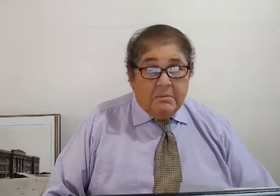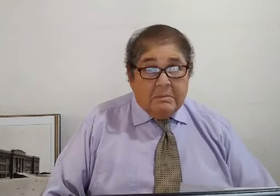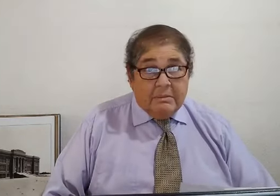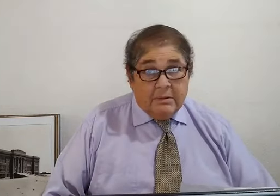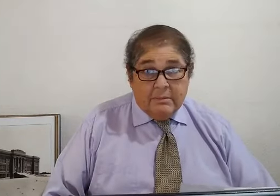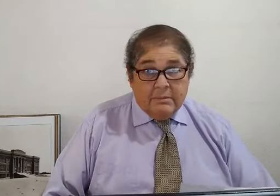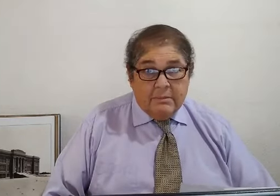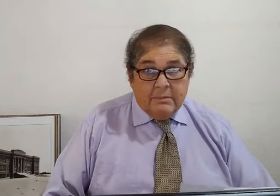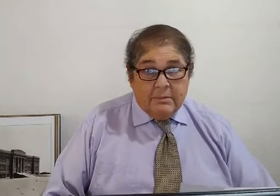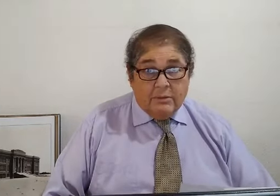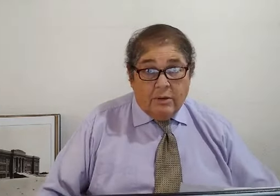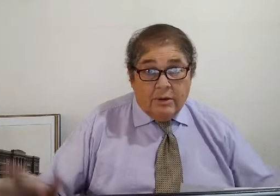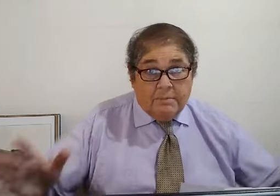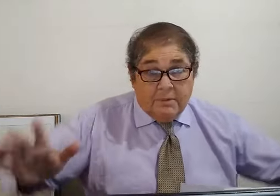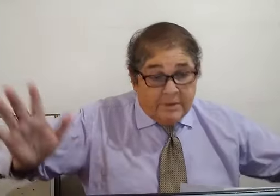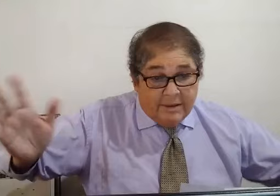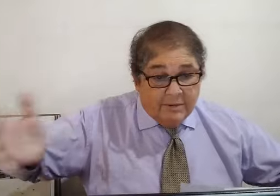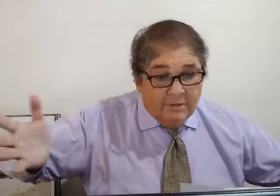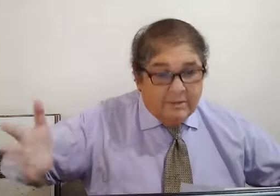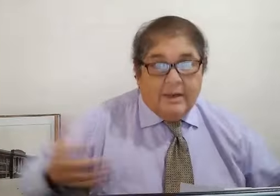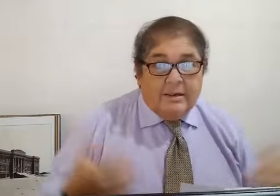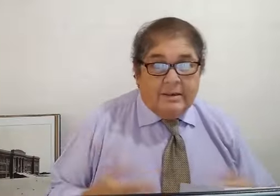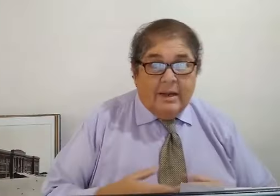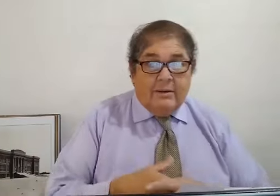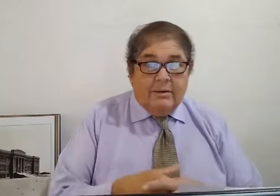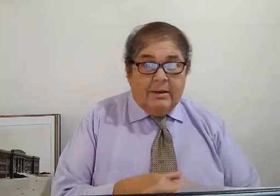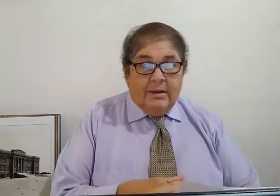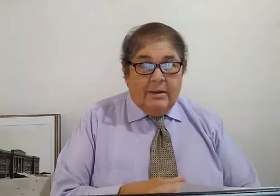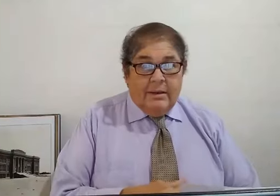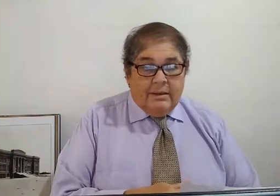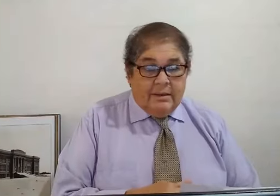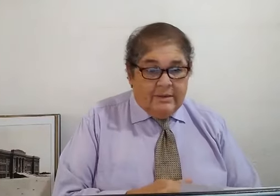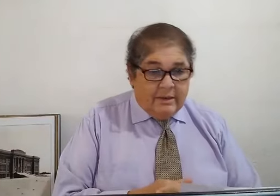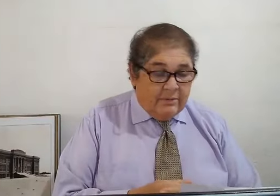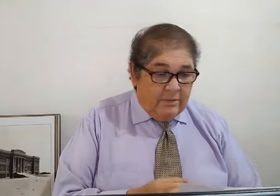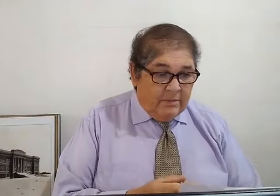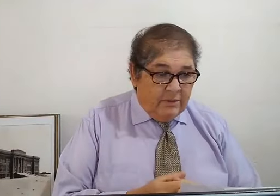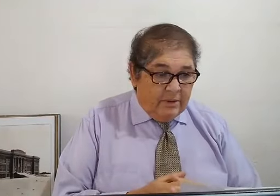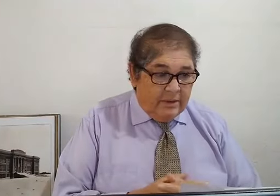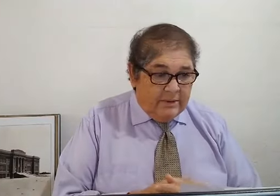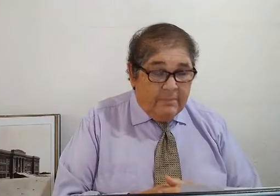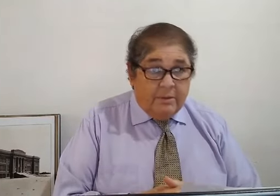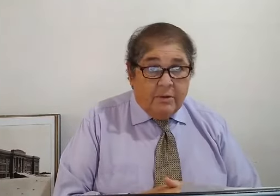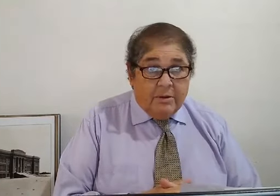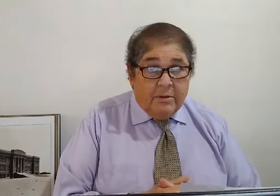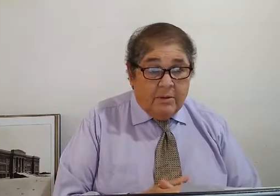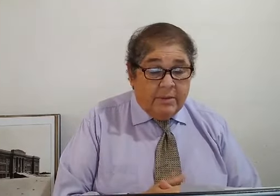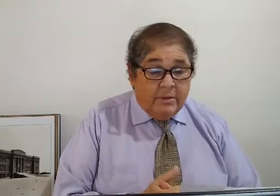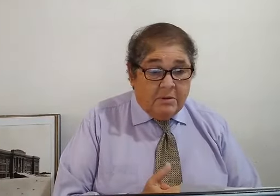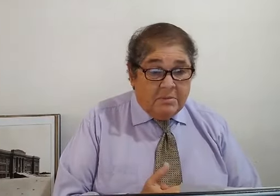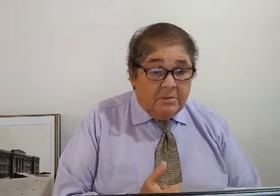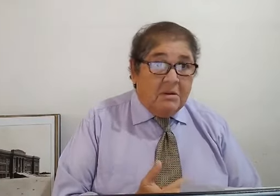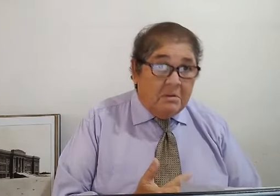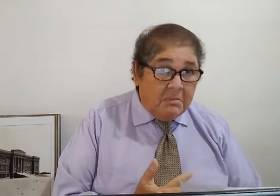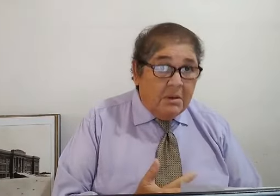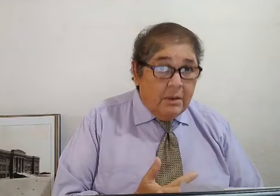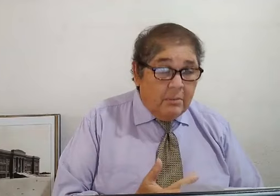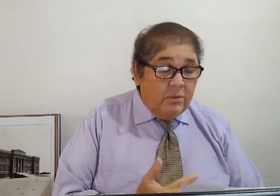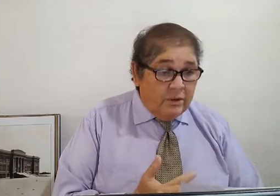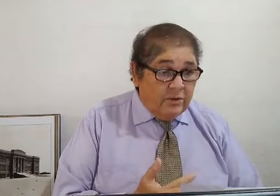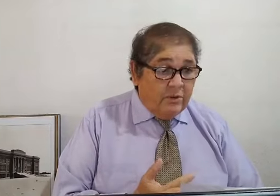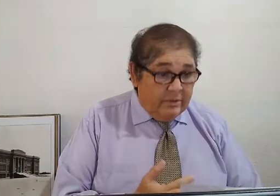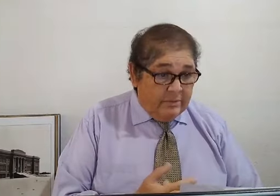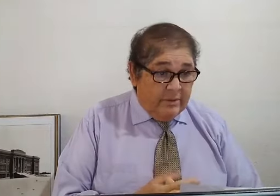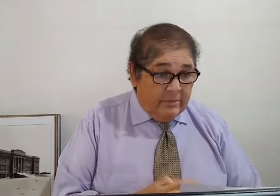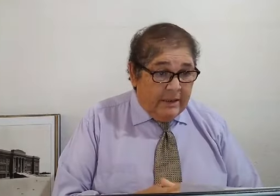Bueno, todo es posible, ¿no? En el escenario de esta transformación que está promoviendo el gobierno de López Obrador,